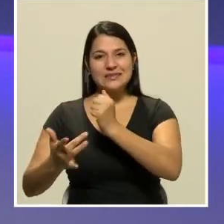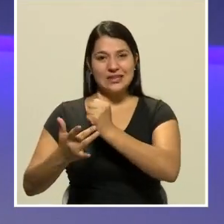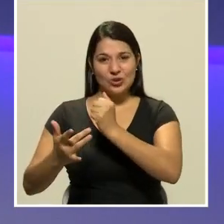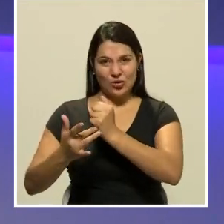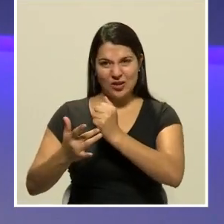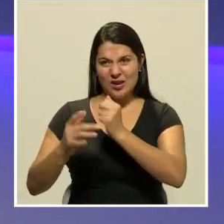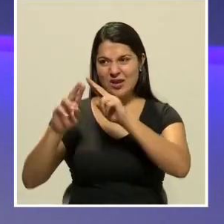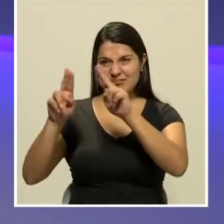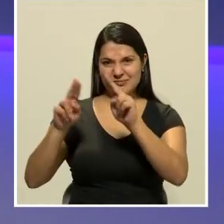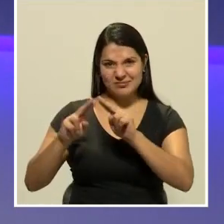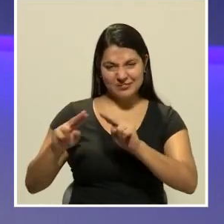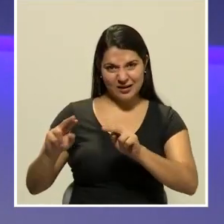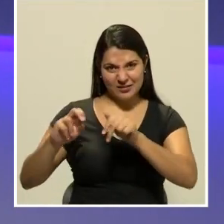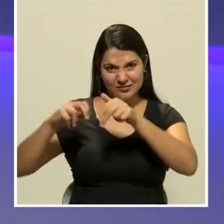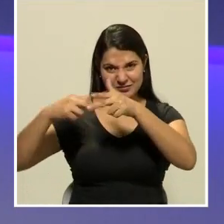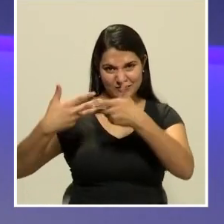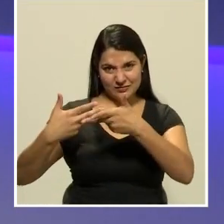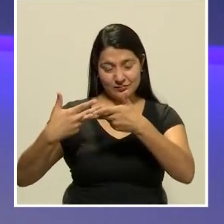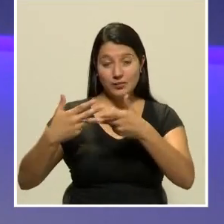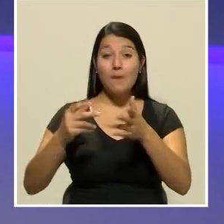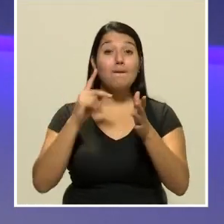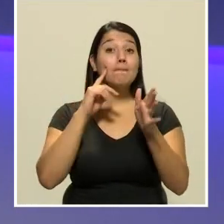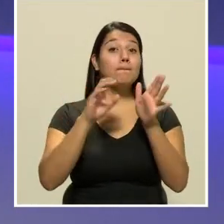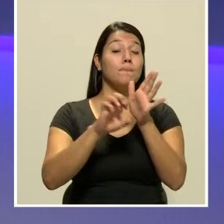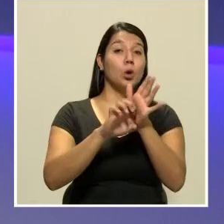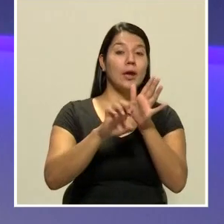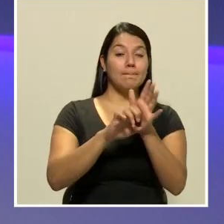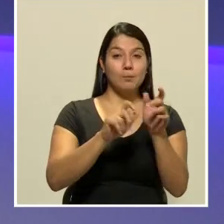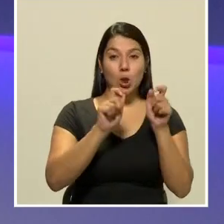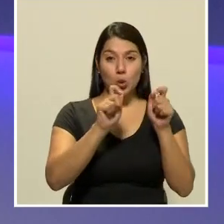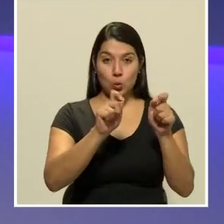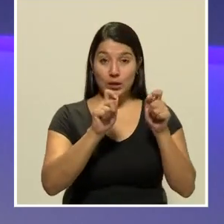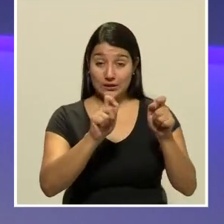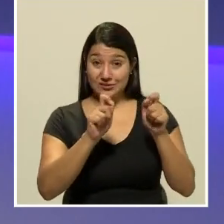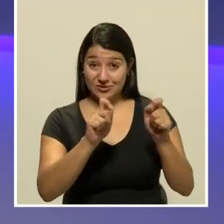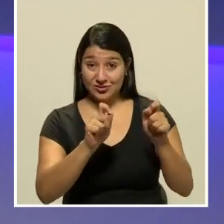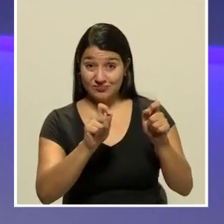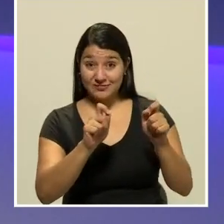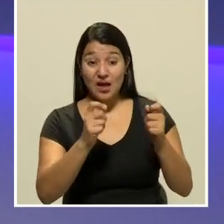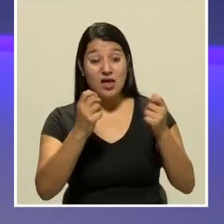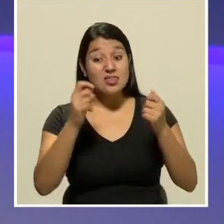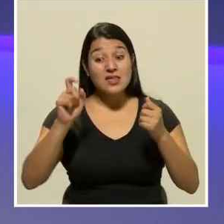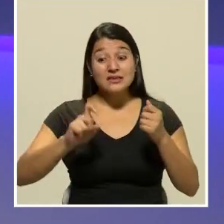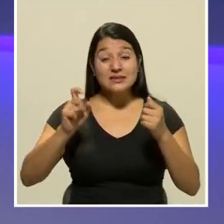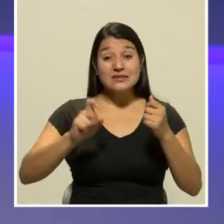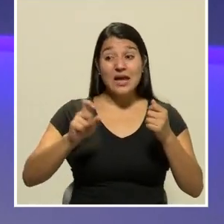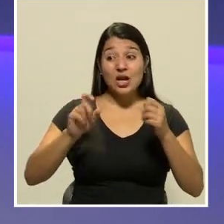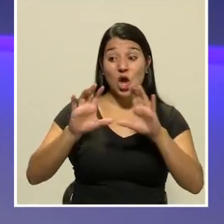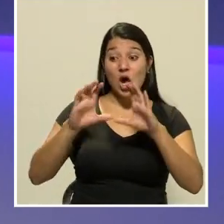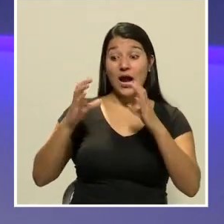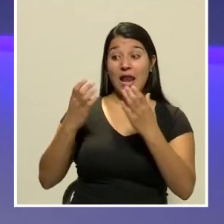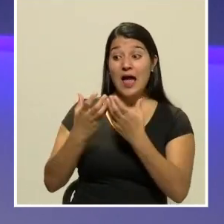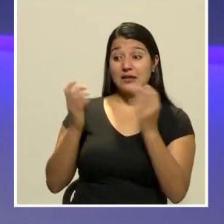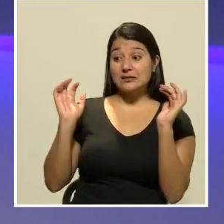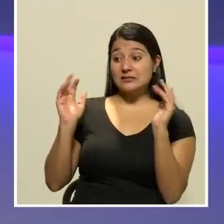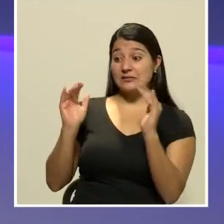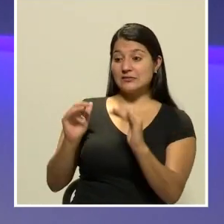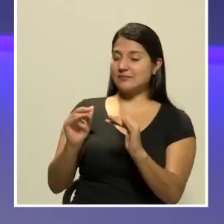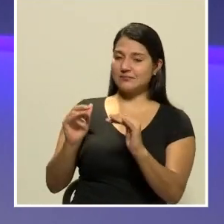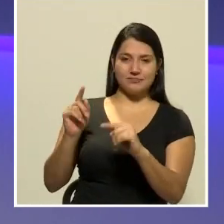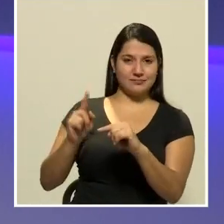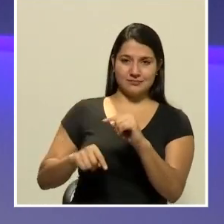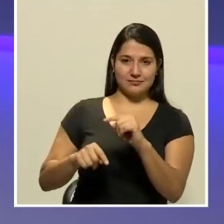educación. La necesidad de suspender las clases presenciales obligó al Ministerio de